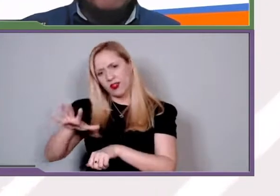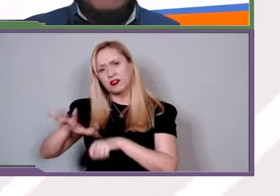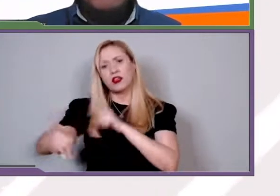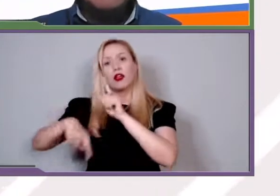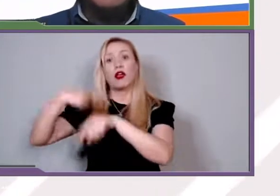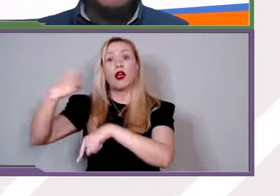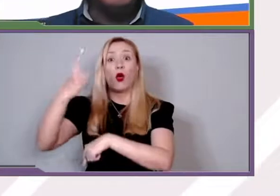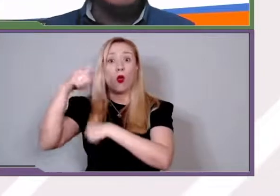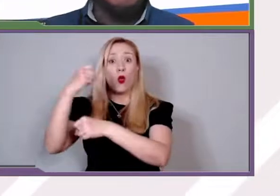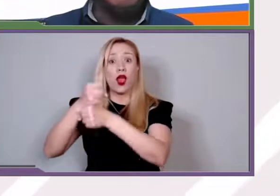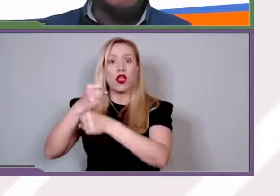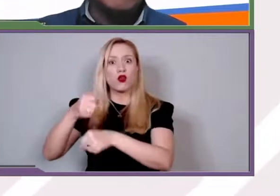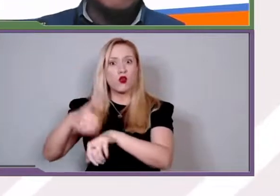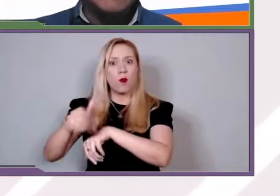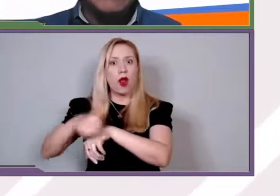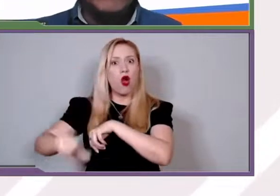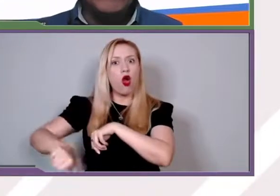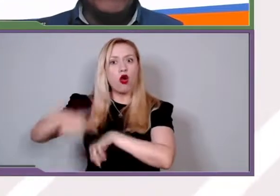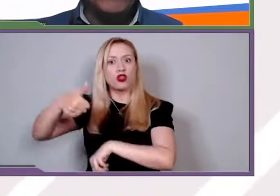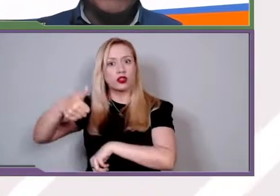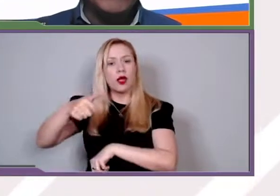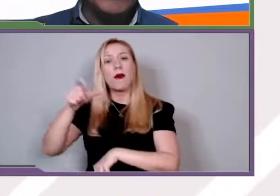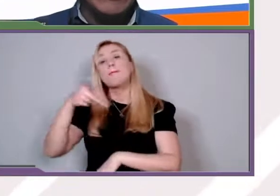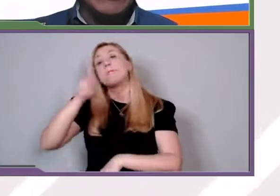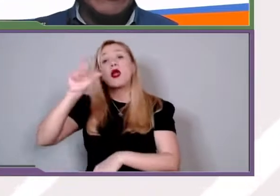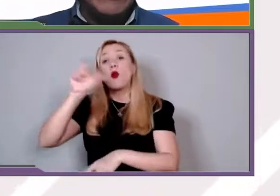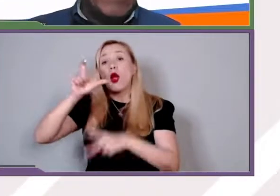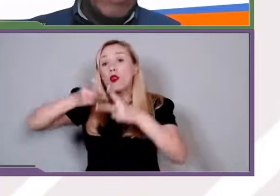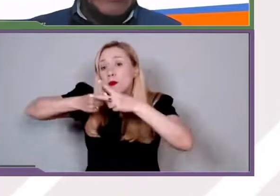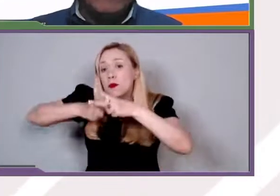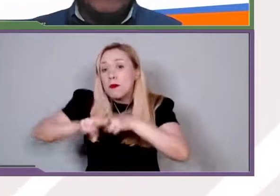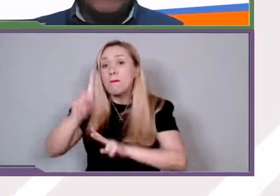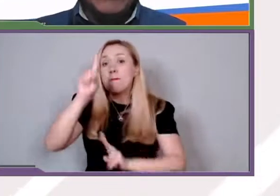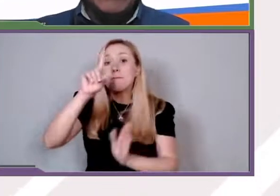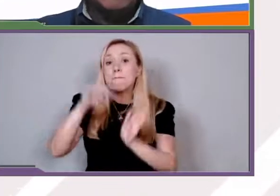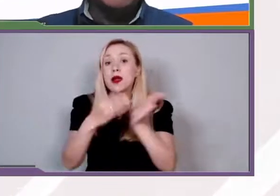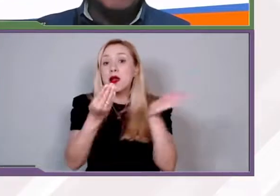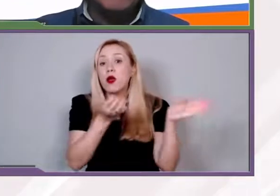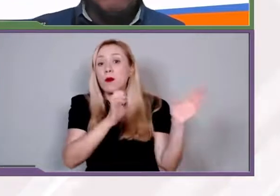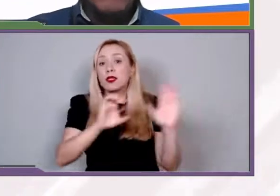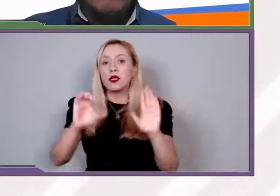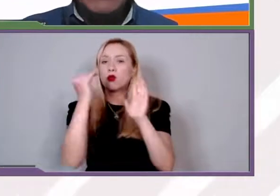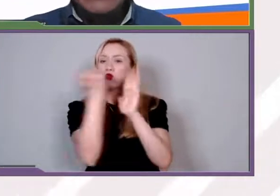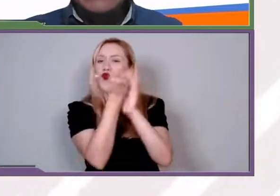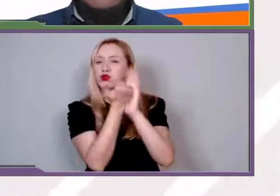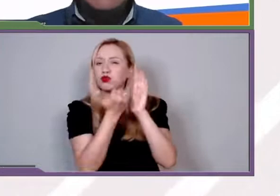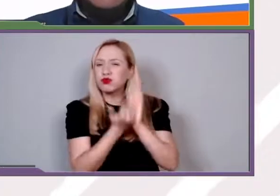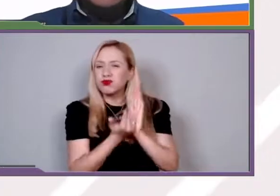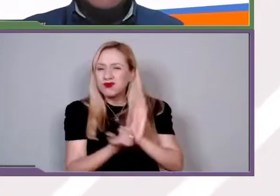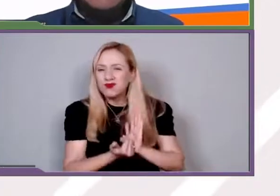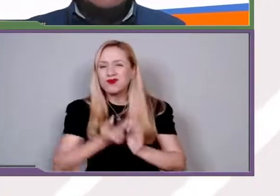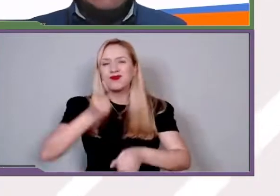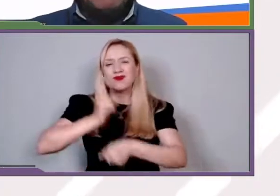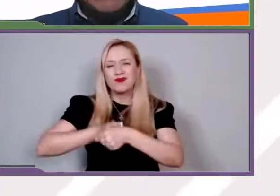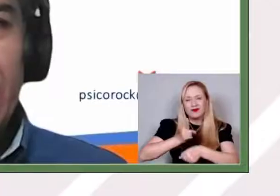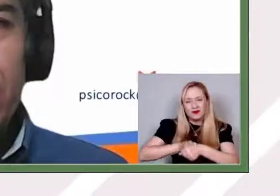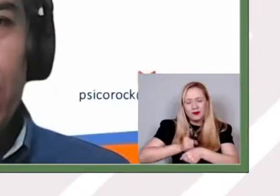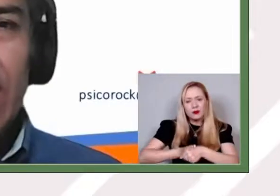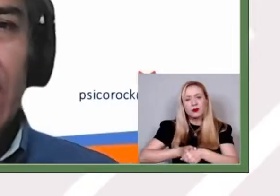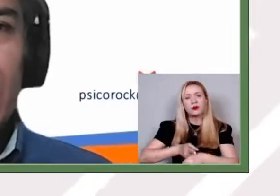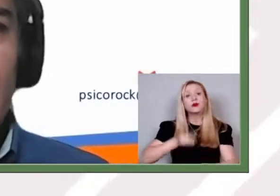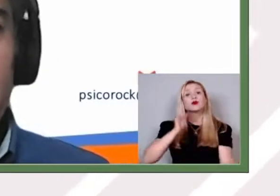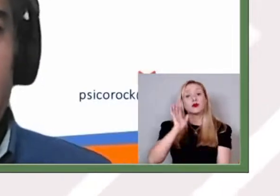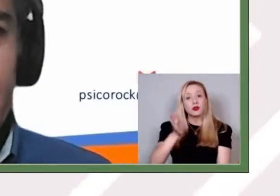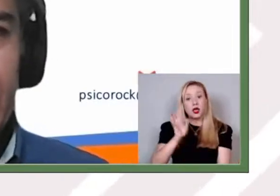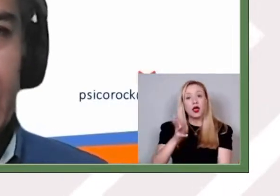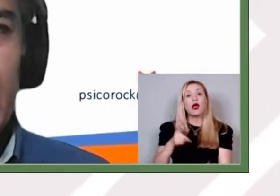embargo, desde 1900, que fue cuando se inició todo esto del catálogo de diagnóstico de enfermedades, ya estaba